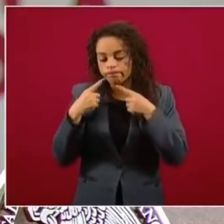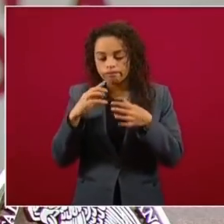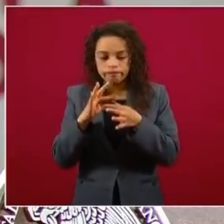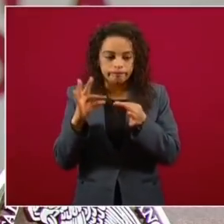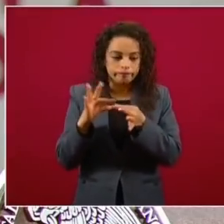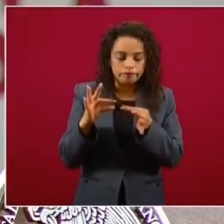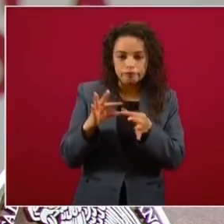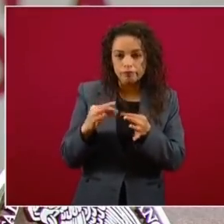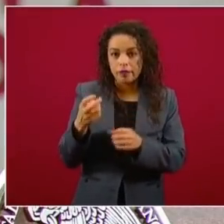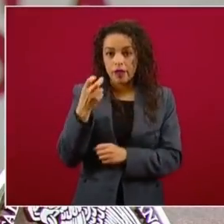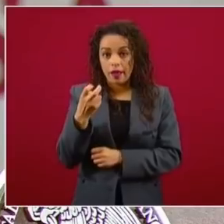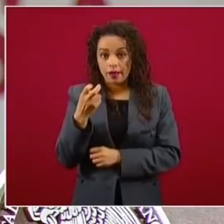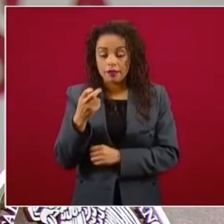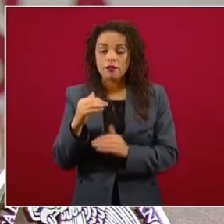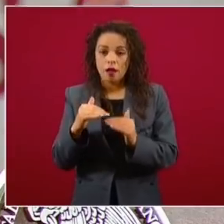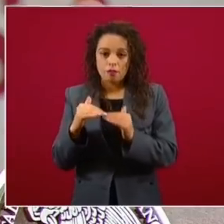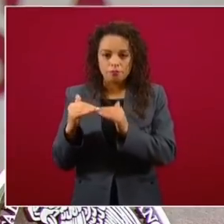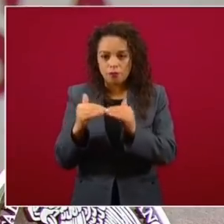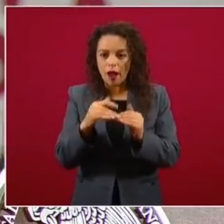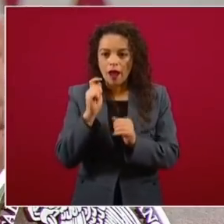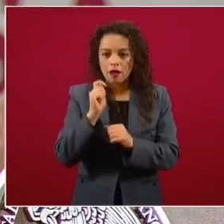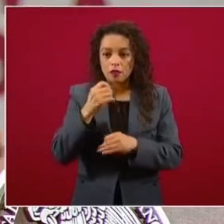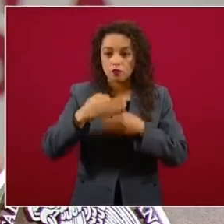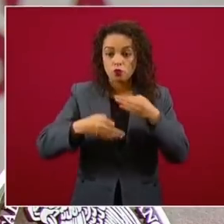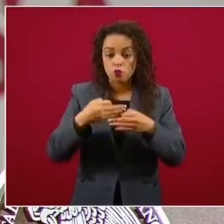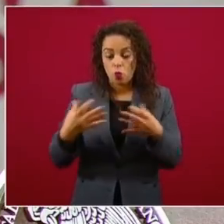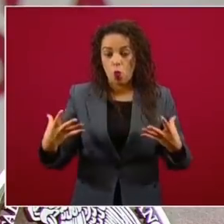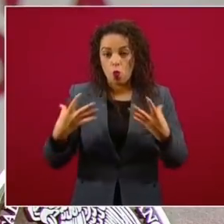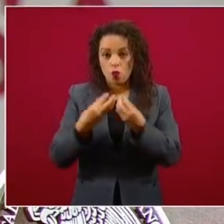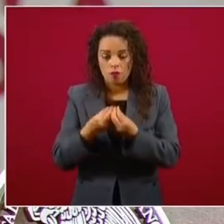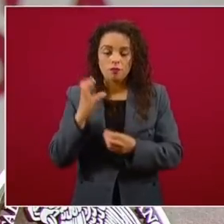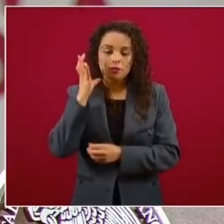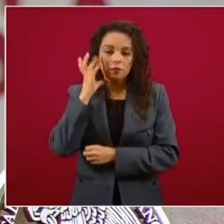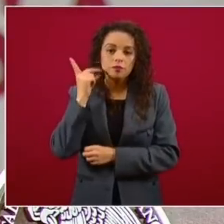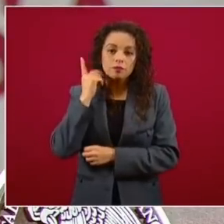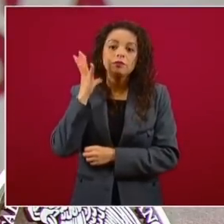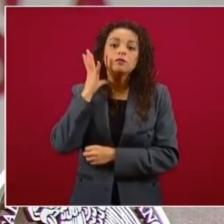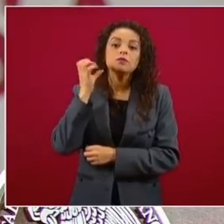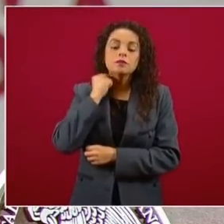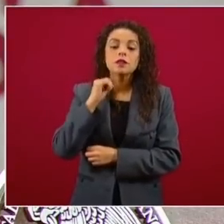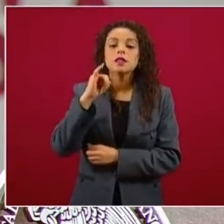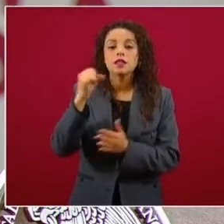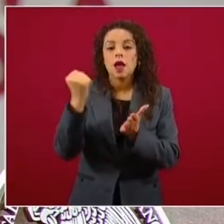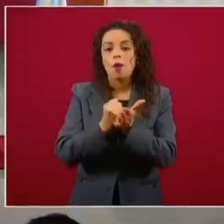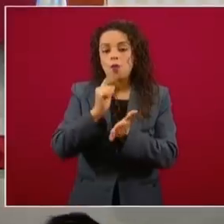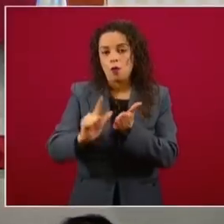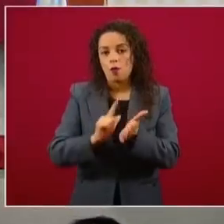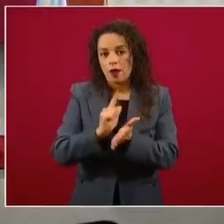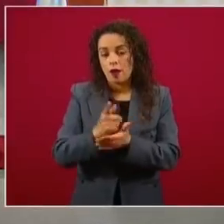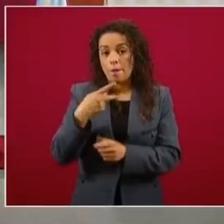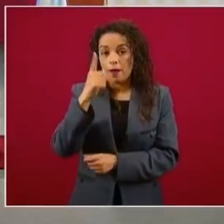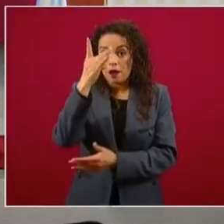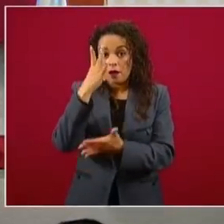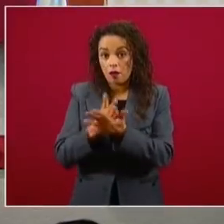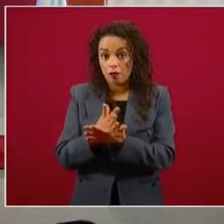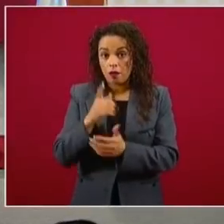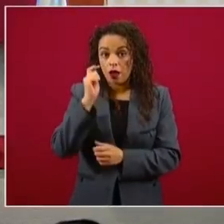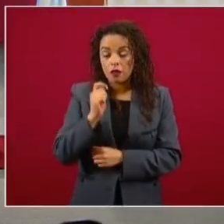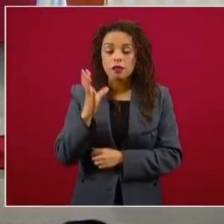tratamiento asimétrico a lo largo de las cámaras. Ambas cámaras aprueban la ley de ingresos, pero solamente la Cámara de Diputados